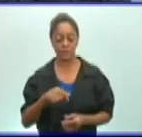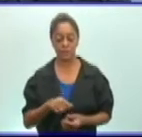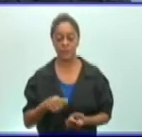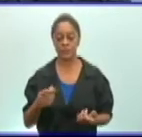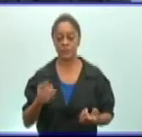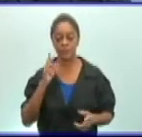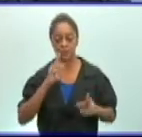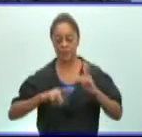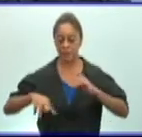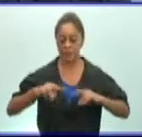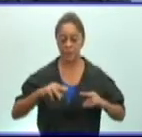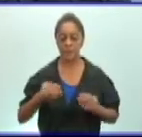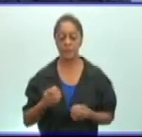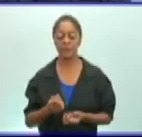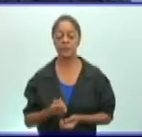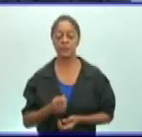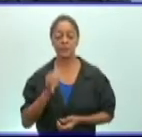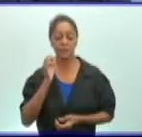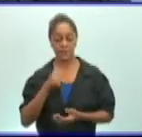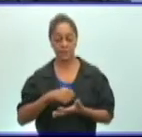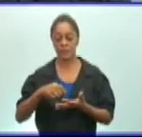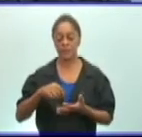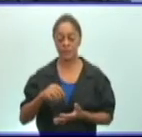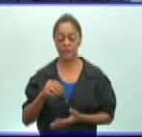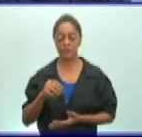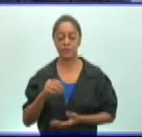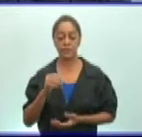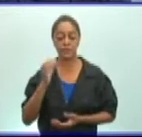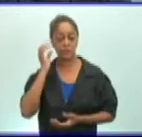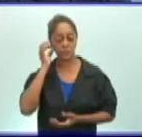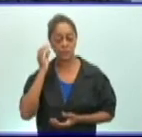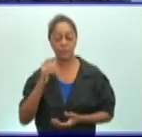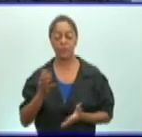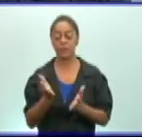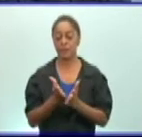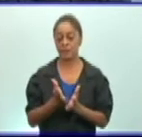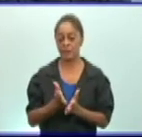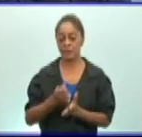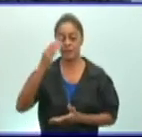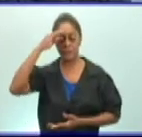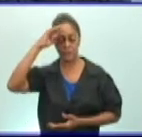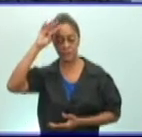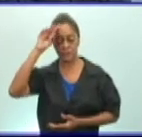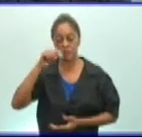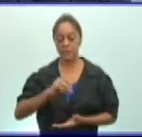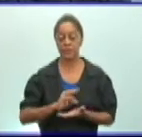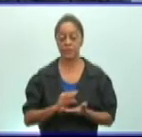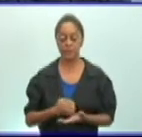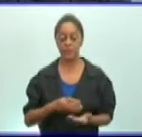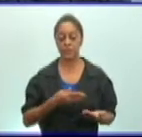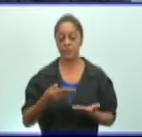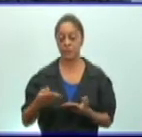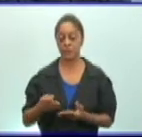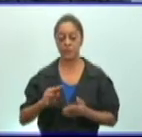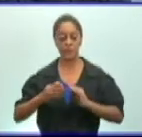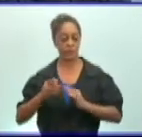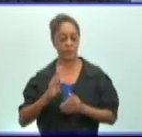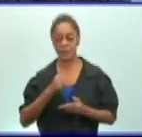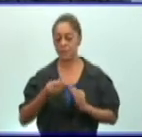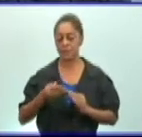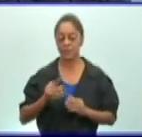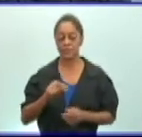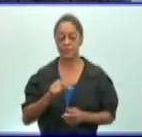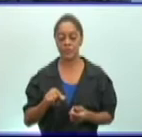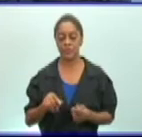la contribución de Anicia Miranda a la educación cubana, y este libro es un aporte indiscutible de ese